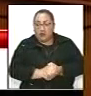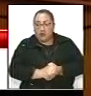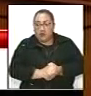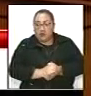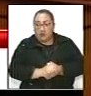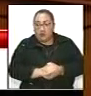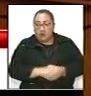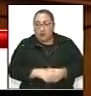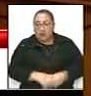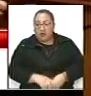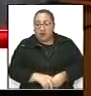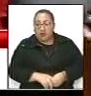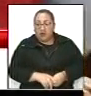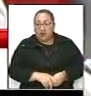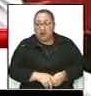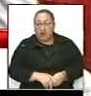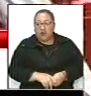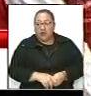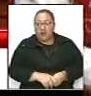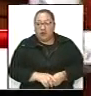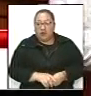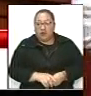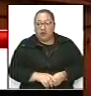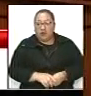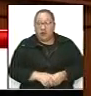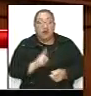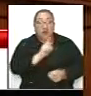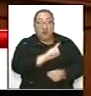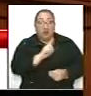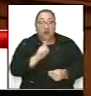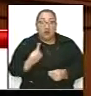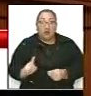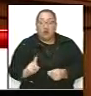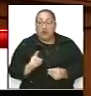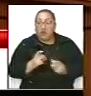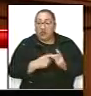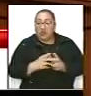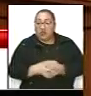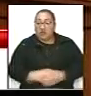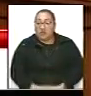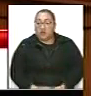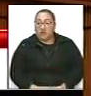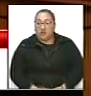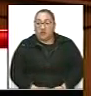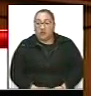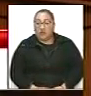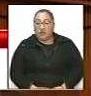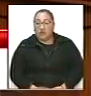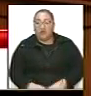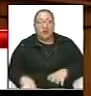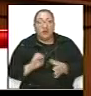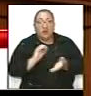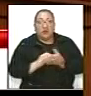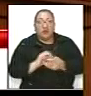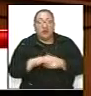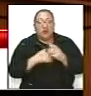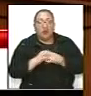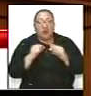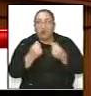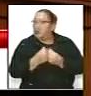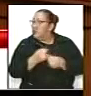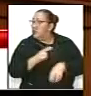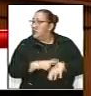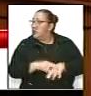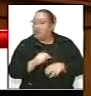también, buenos días ministra, gracias por venir, cada una de las cuales, señor presidente, va a hacer énfasis en lo que corresponde a sus sectores